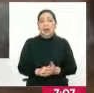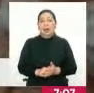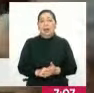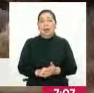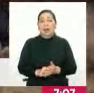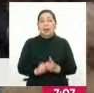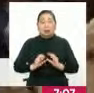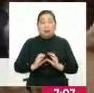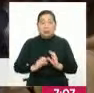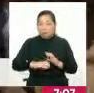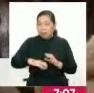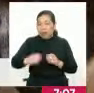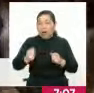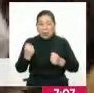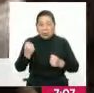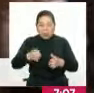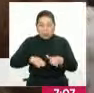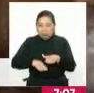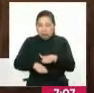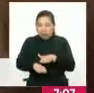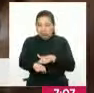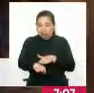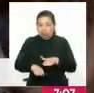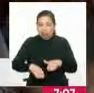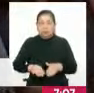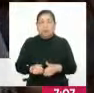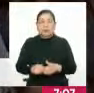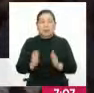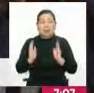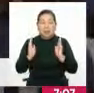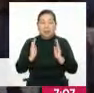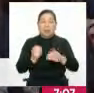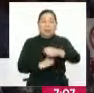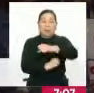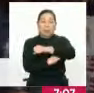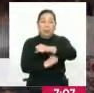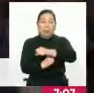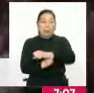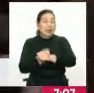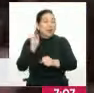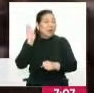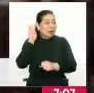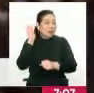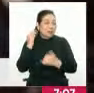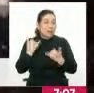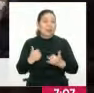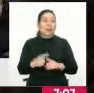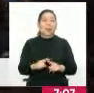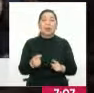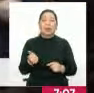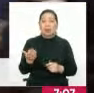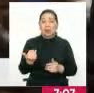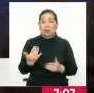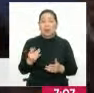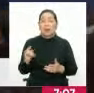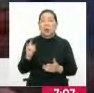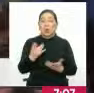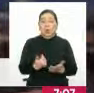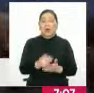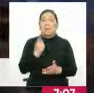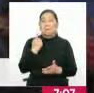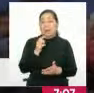Línea Amarilla, de la vía Evitamiento hasta el puente Javier Prado. Ellos indican que este cobro lo van a utilizar en